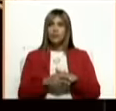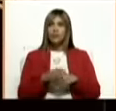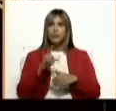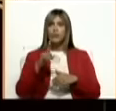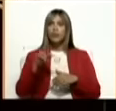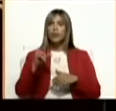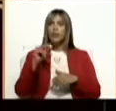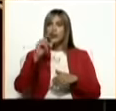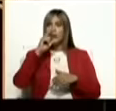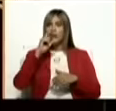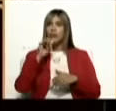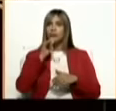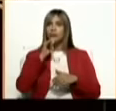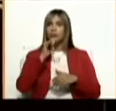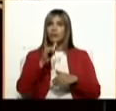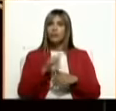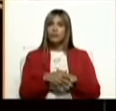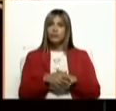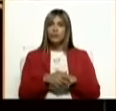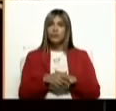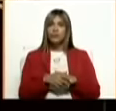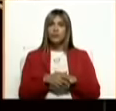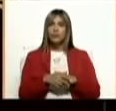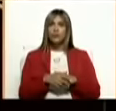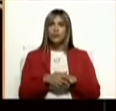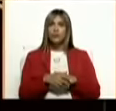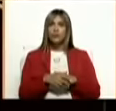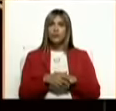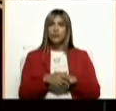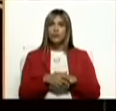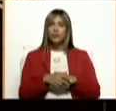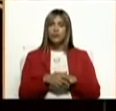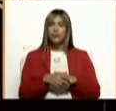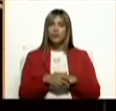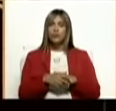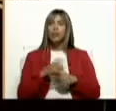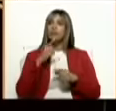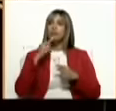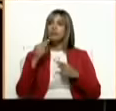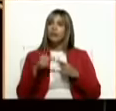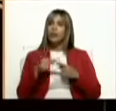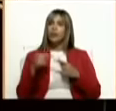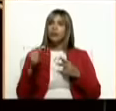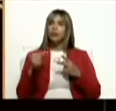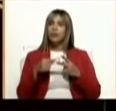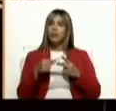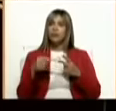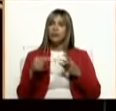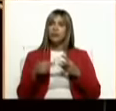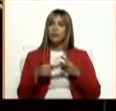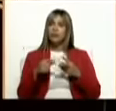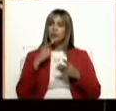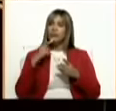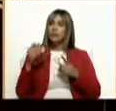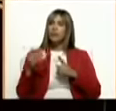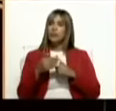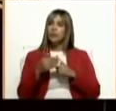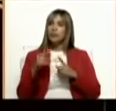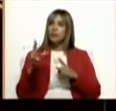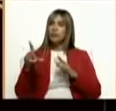120 años denunciando una espuria decisión, una decisión